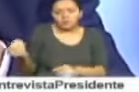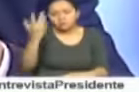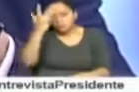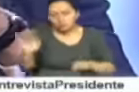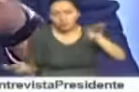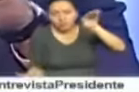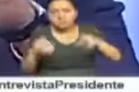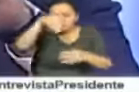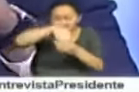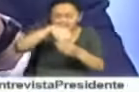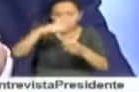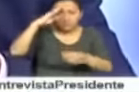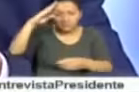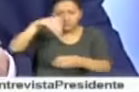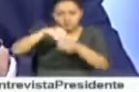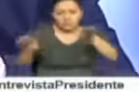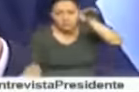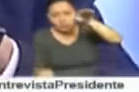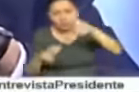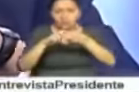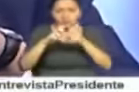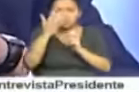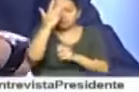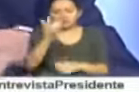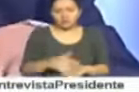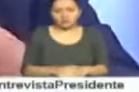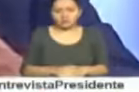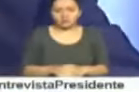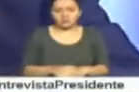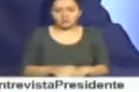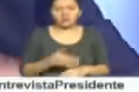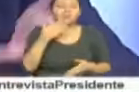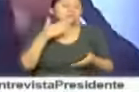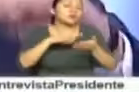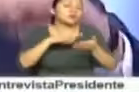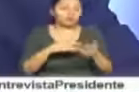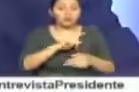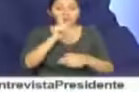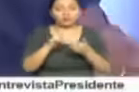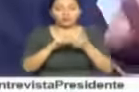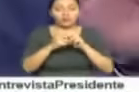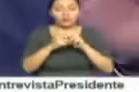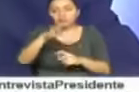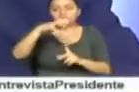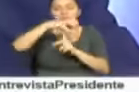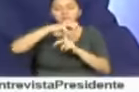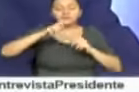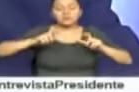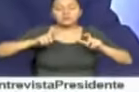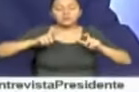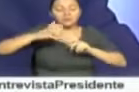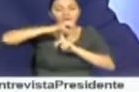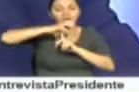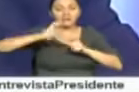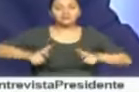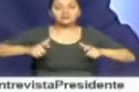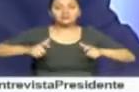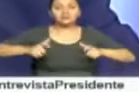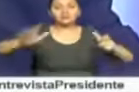ese 60% de subsidio como ingreso fijo. Agarra lo que pueda, tierras que eran para defensa, los amanes, era el fuerte Huancavilca.